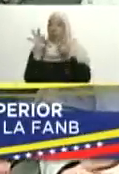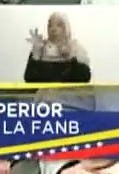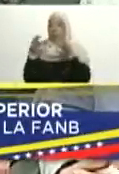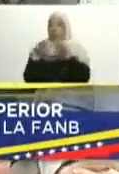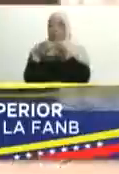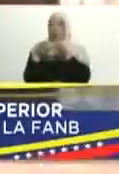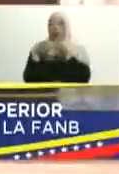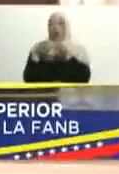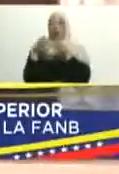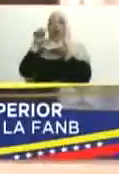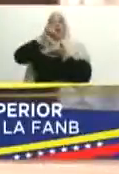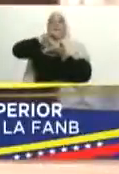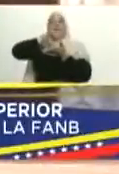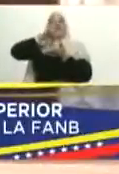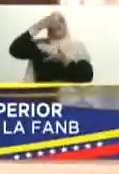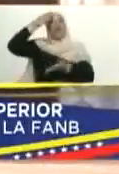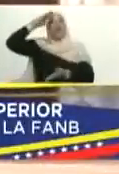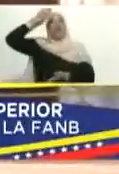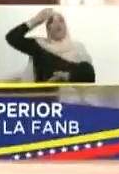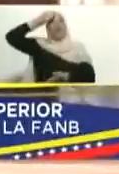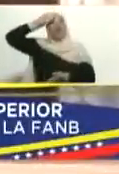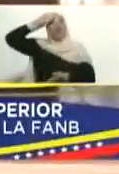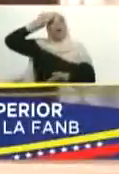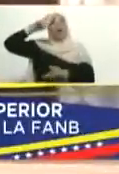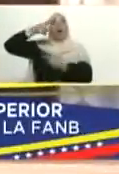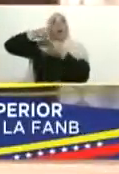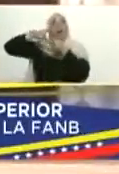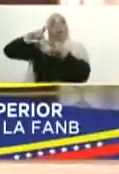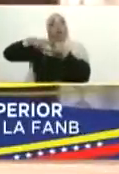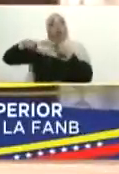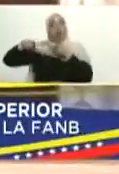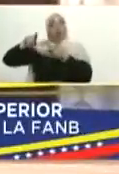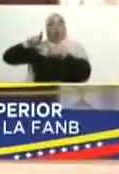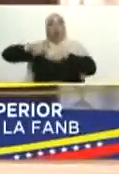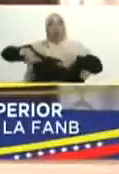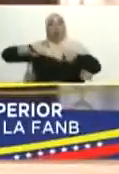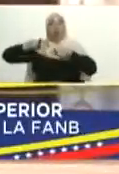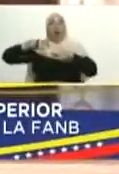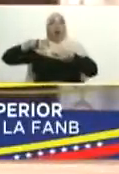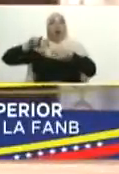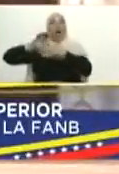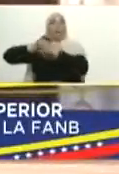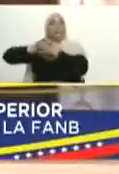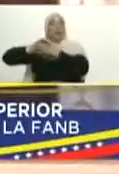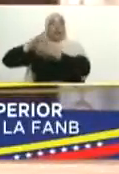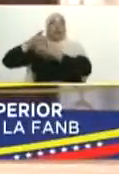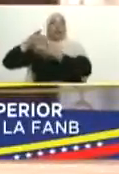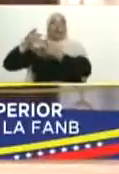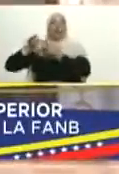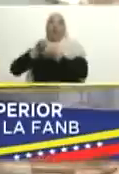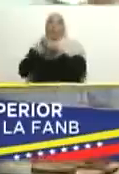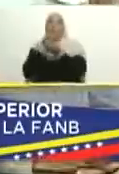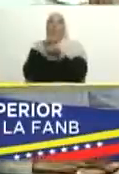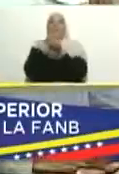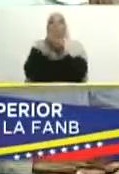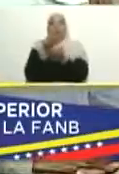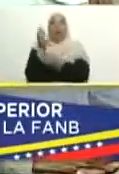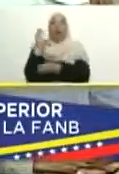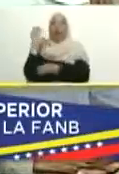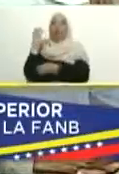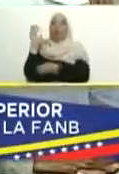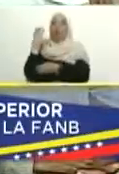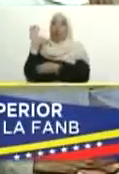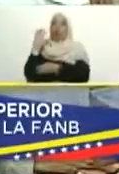en Santiago de Cuba, estuvo en La Habana, Cuba, estrechando lazos, llevando mensajes, trayendo